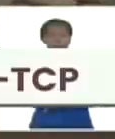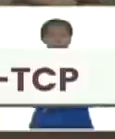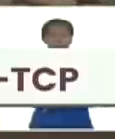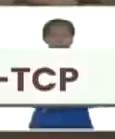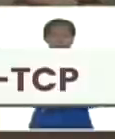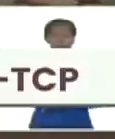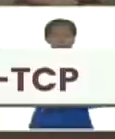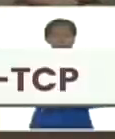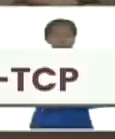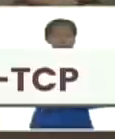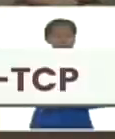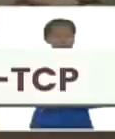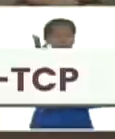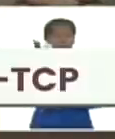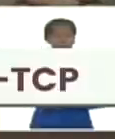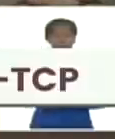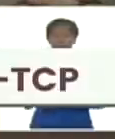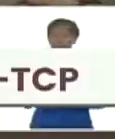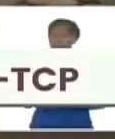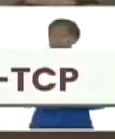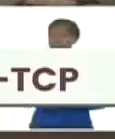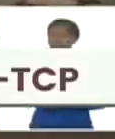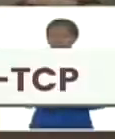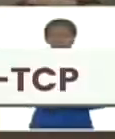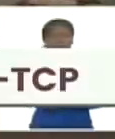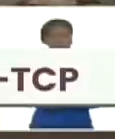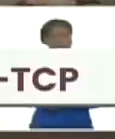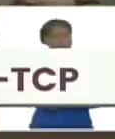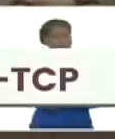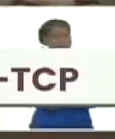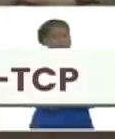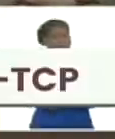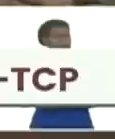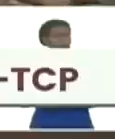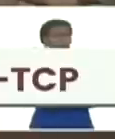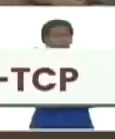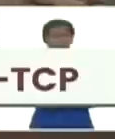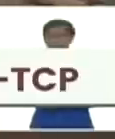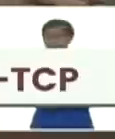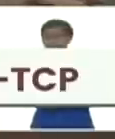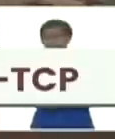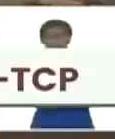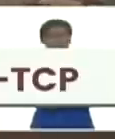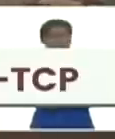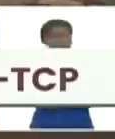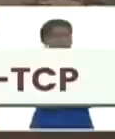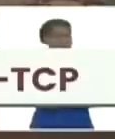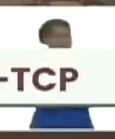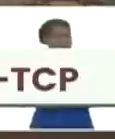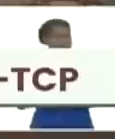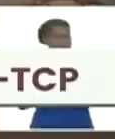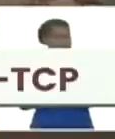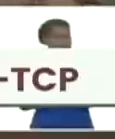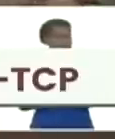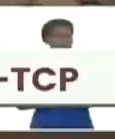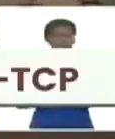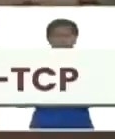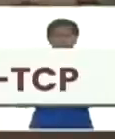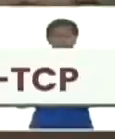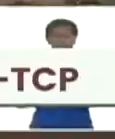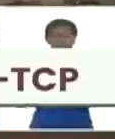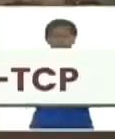Es unilateralmente. To roll back. A few of the more egregious